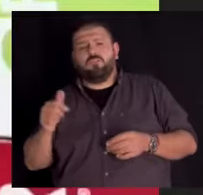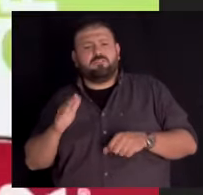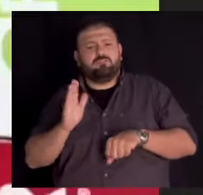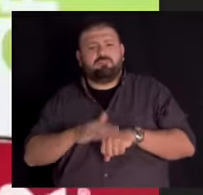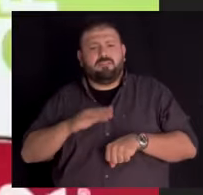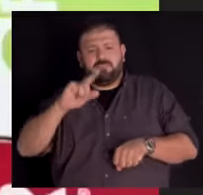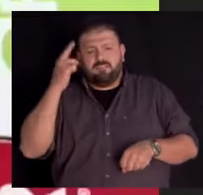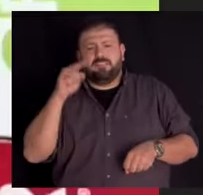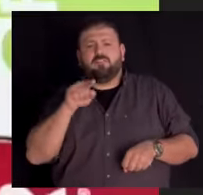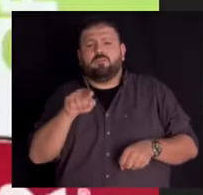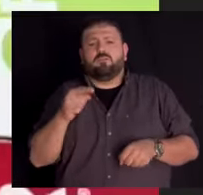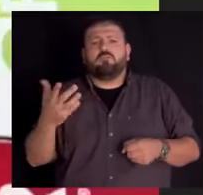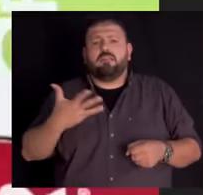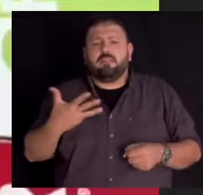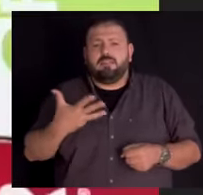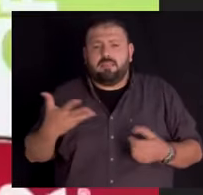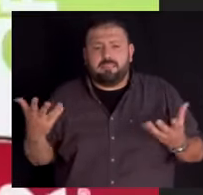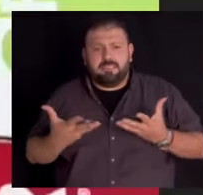es lo que tienes que hacer entonces?